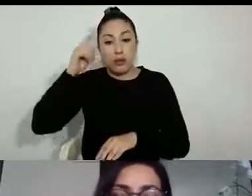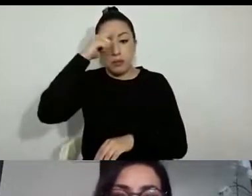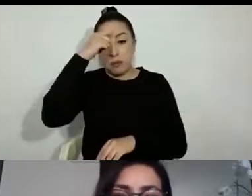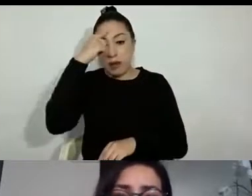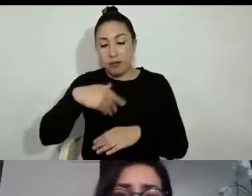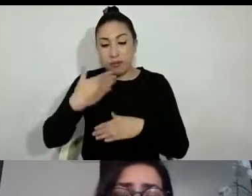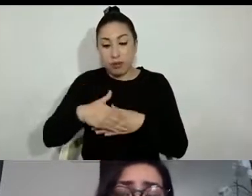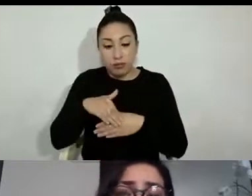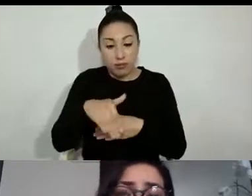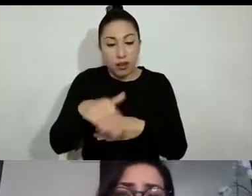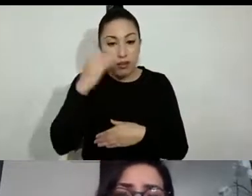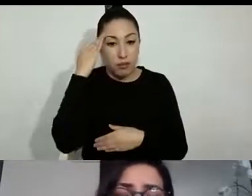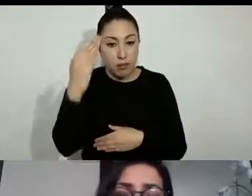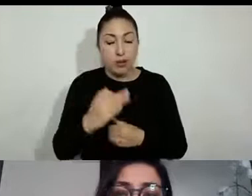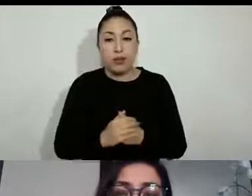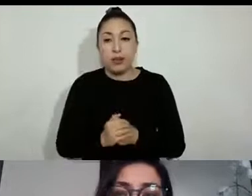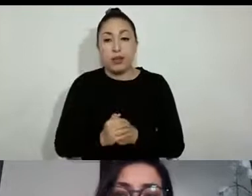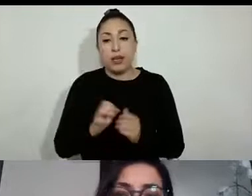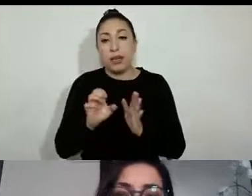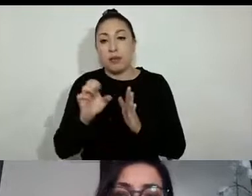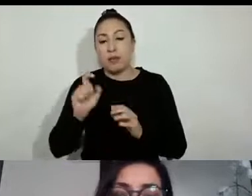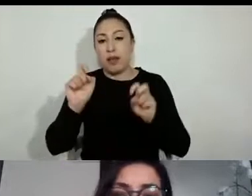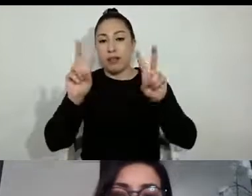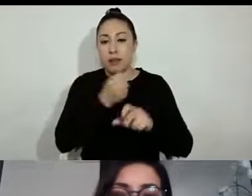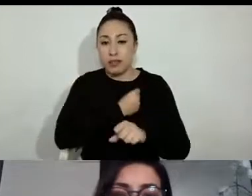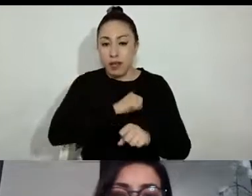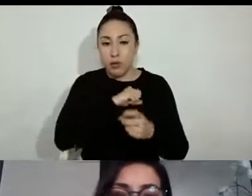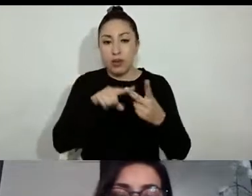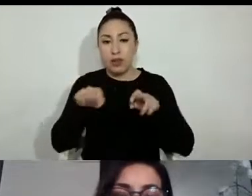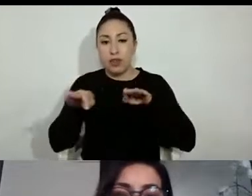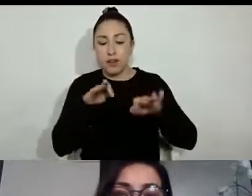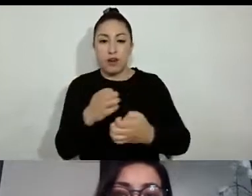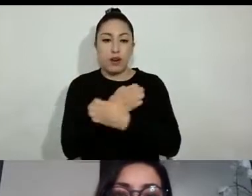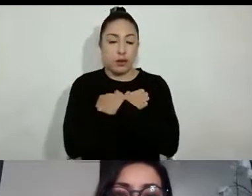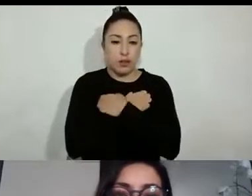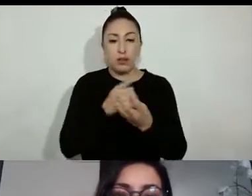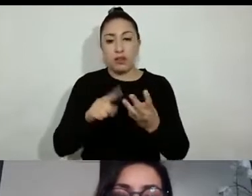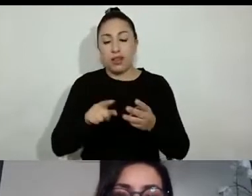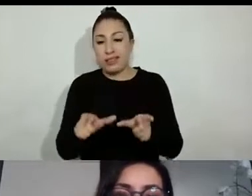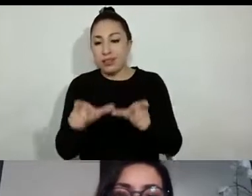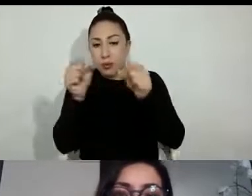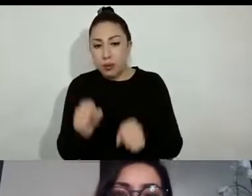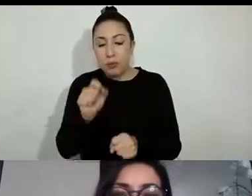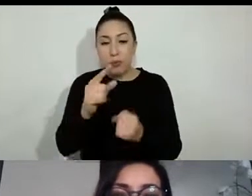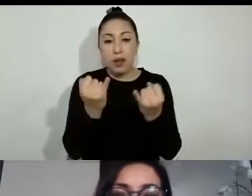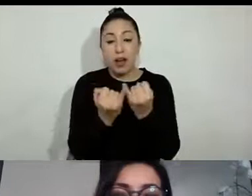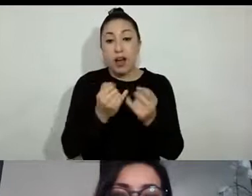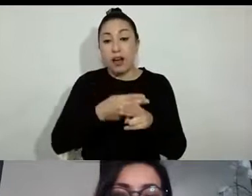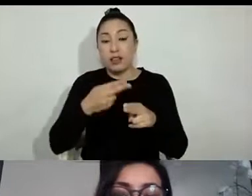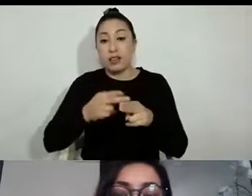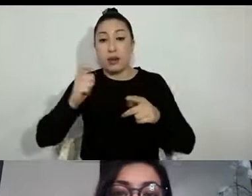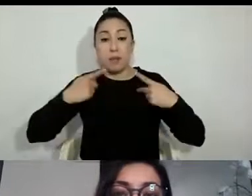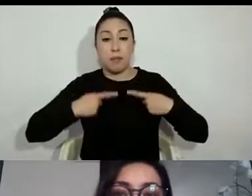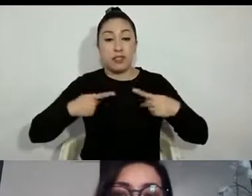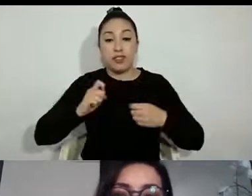largo plazo. Derechos como la salud, el trabajo, la educación, la seguridad y hasta el esparcimiento se han visto